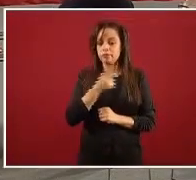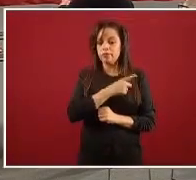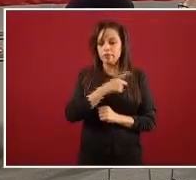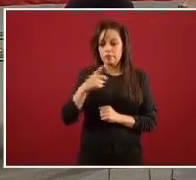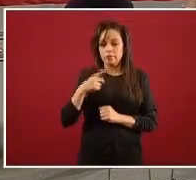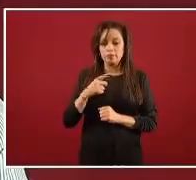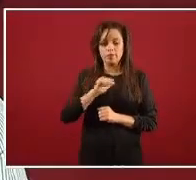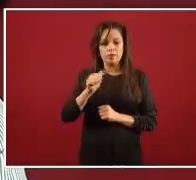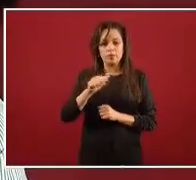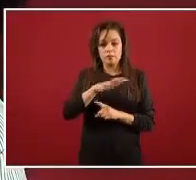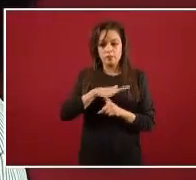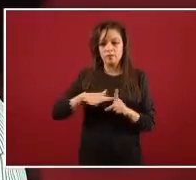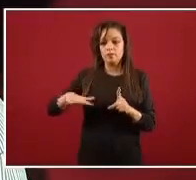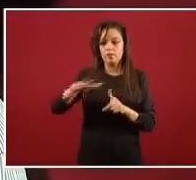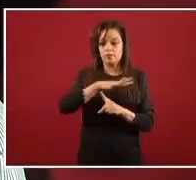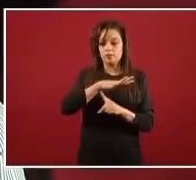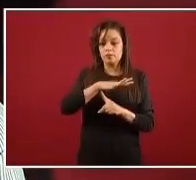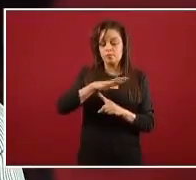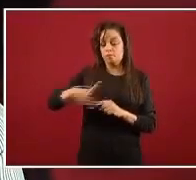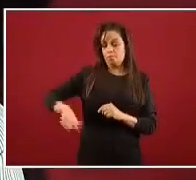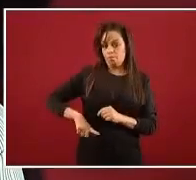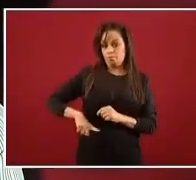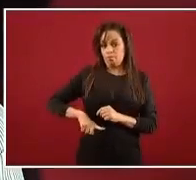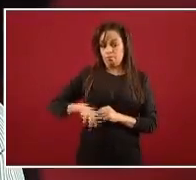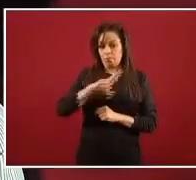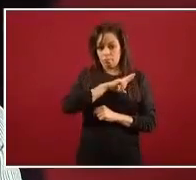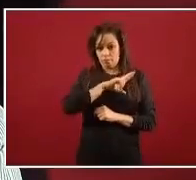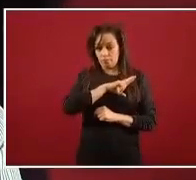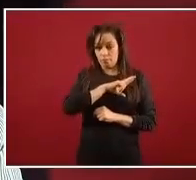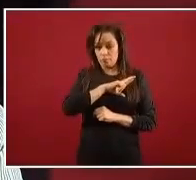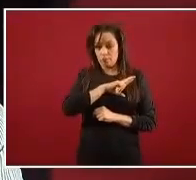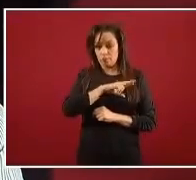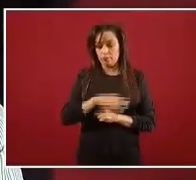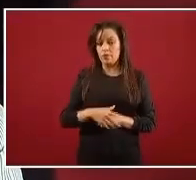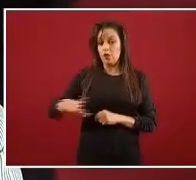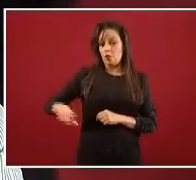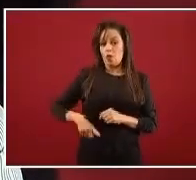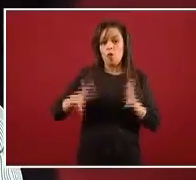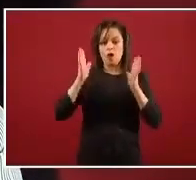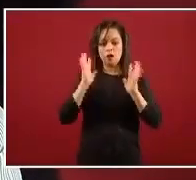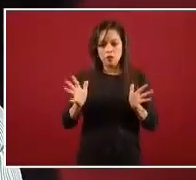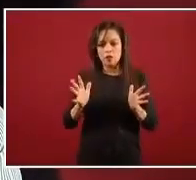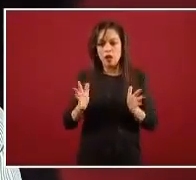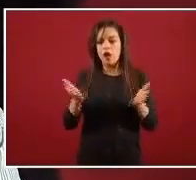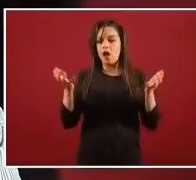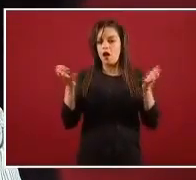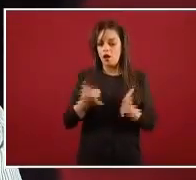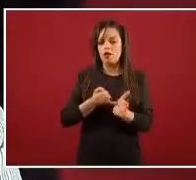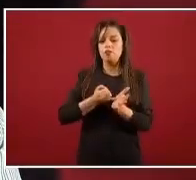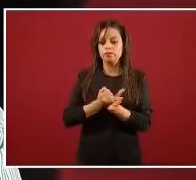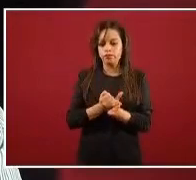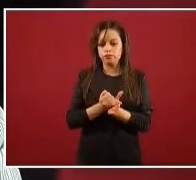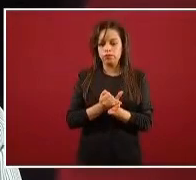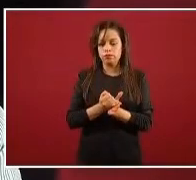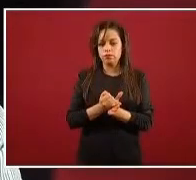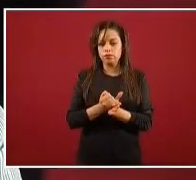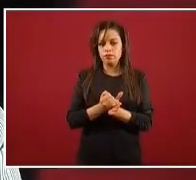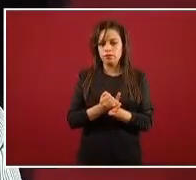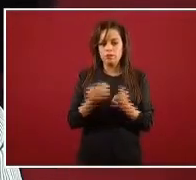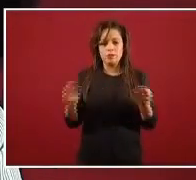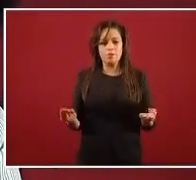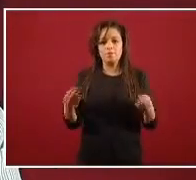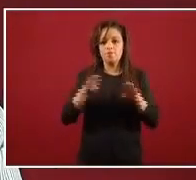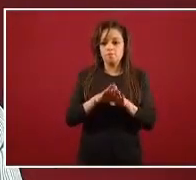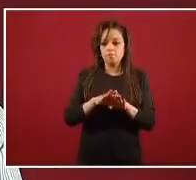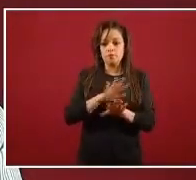sectores público, social y privado. El gobierno ya está haciendo su parte al suspender